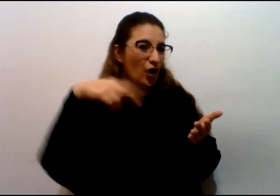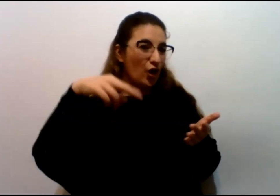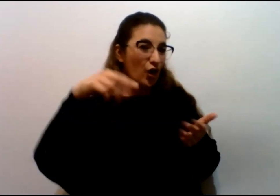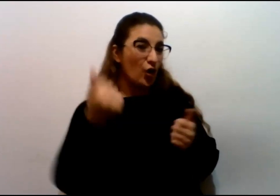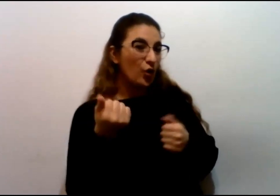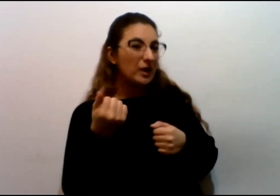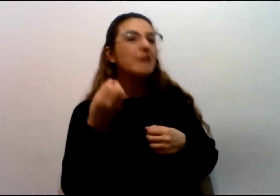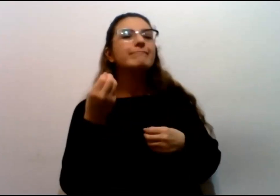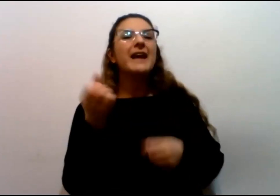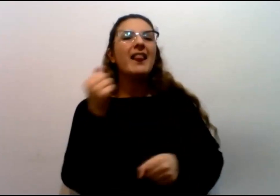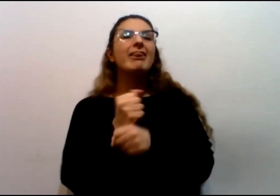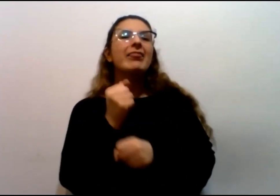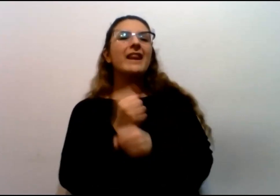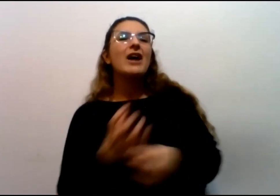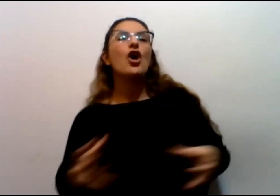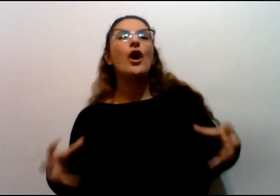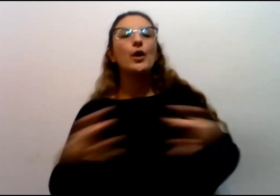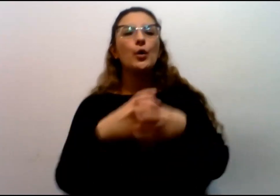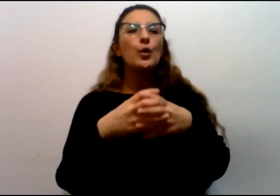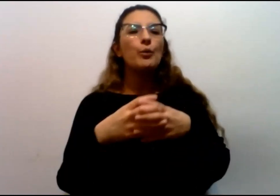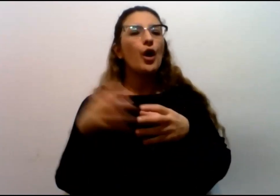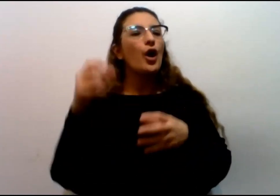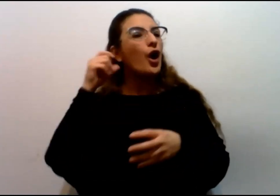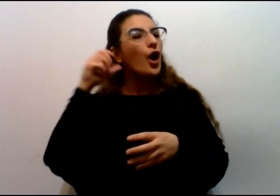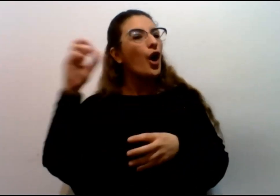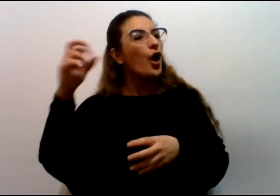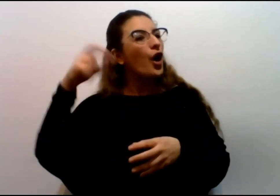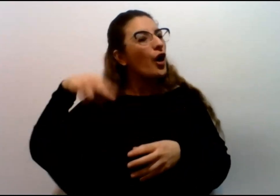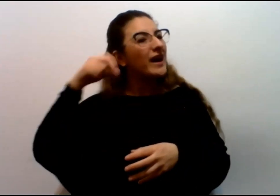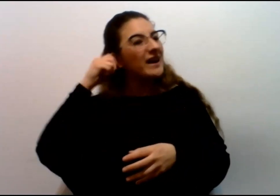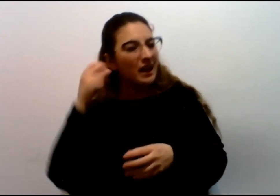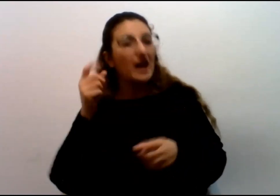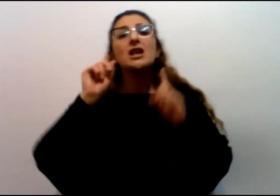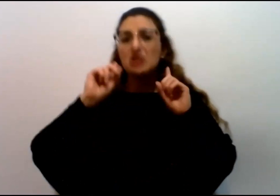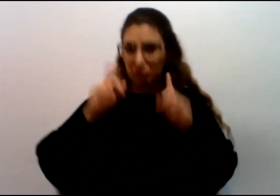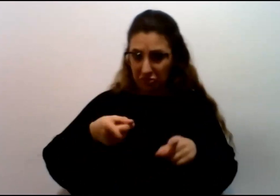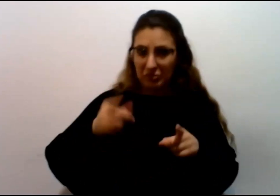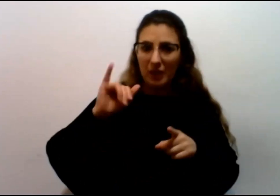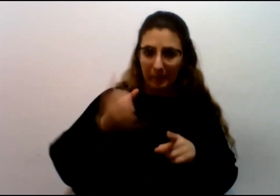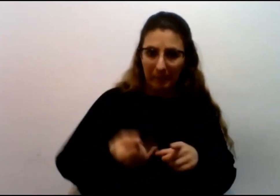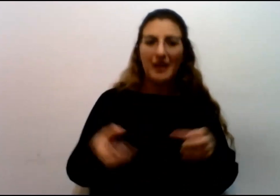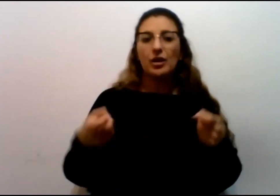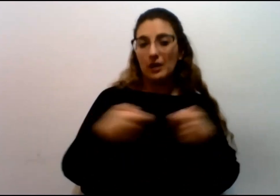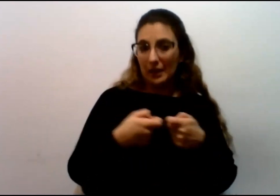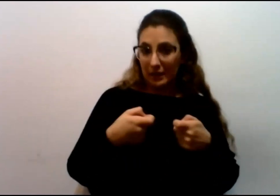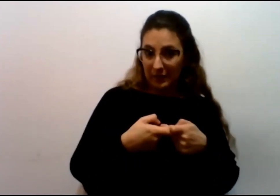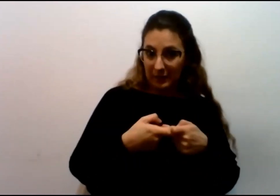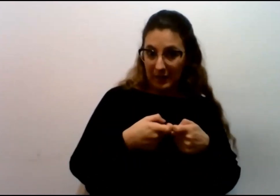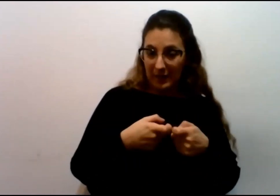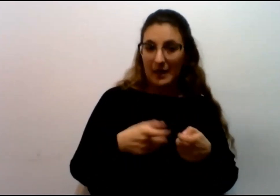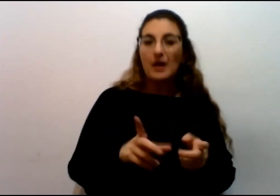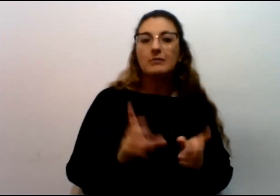conjunto Con las ONG Sí Con toda la sociedad Con las cámaras Empresariales Yo creo que Cuando una persona Con